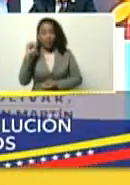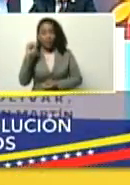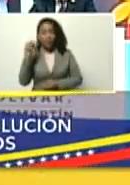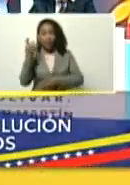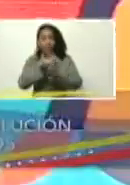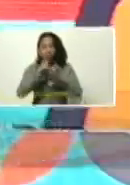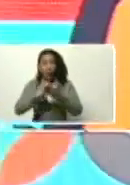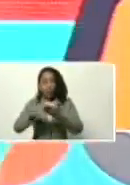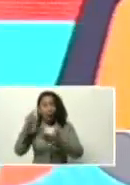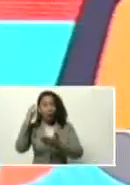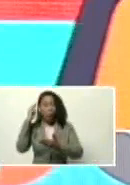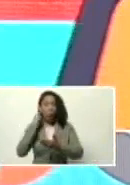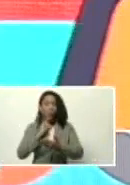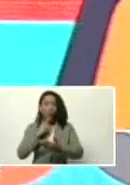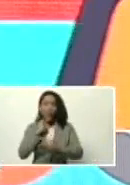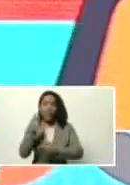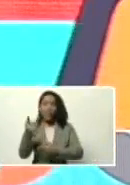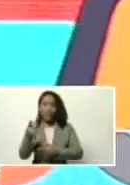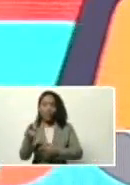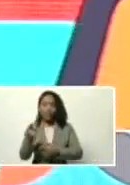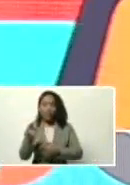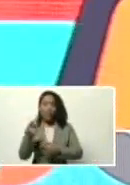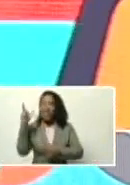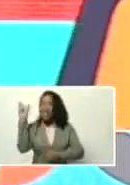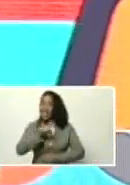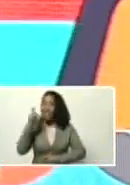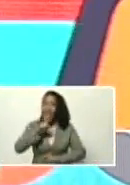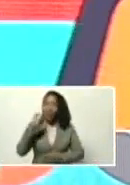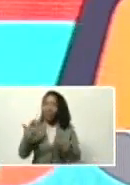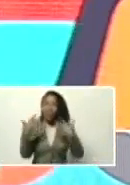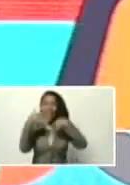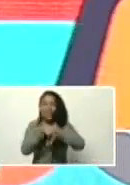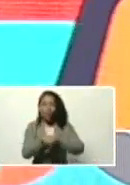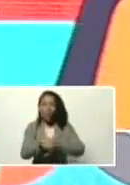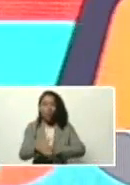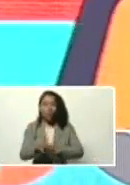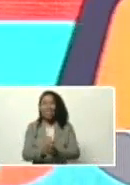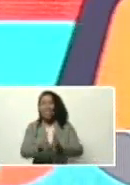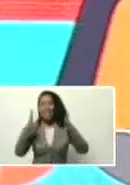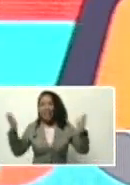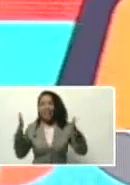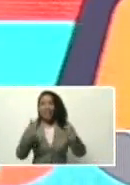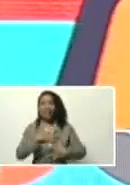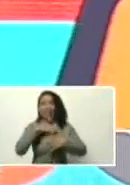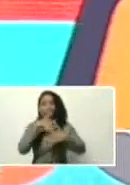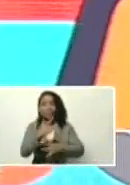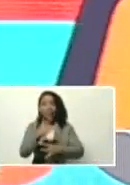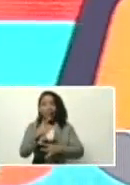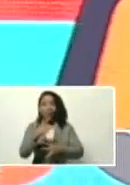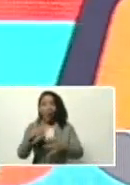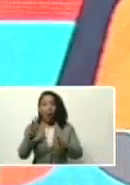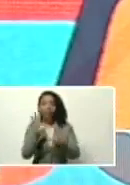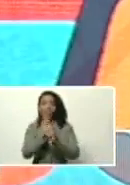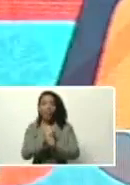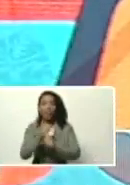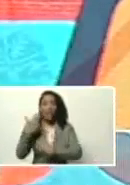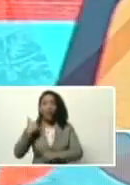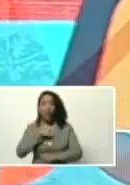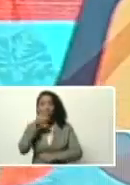dice: es preciso combinar en grande los intereses que nos han confiado los